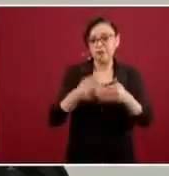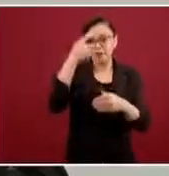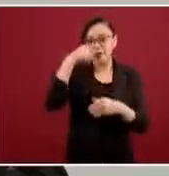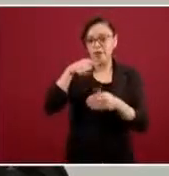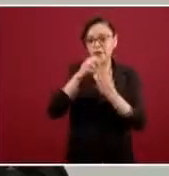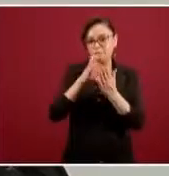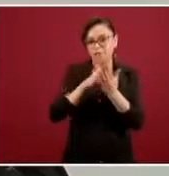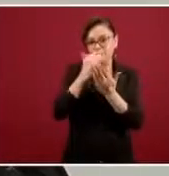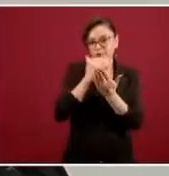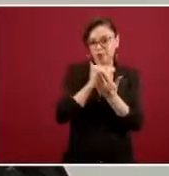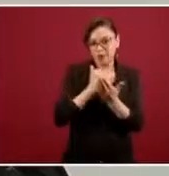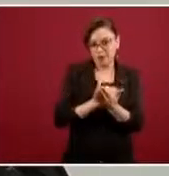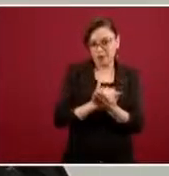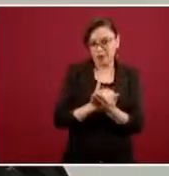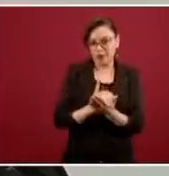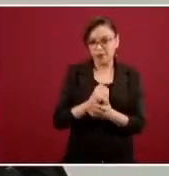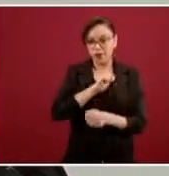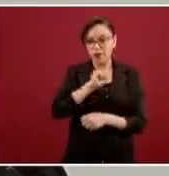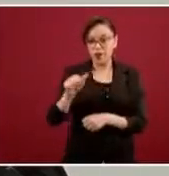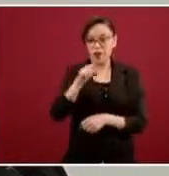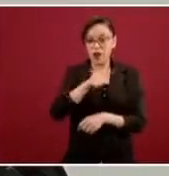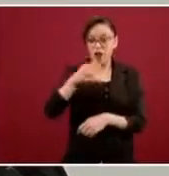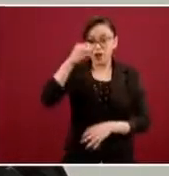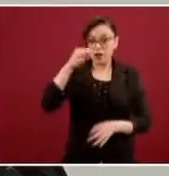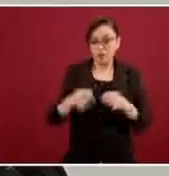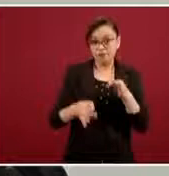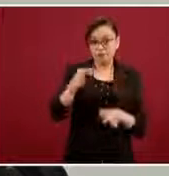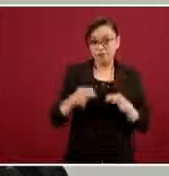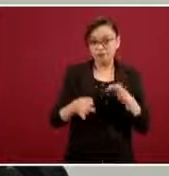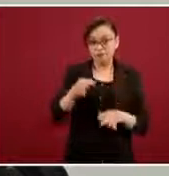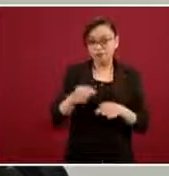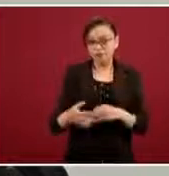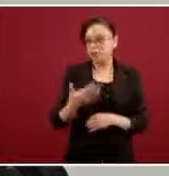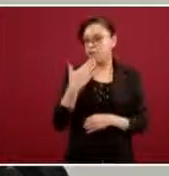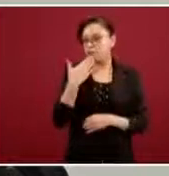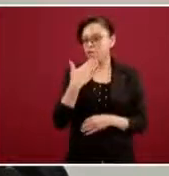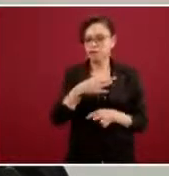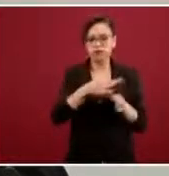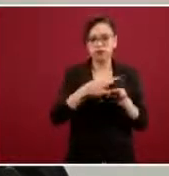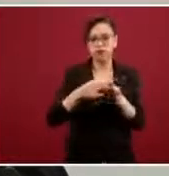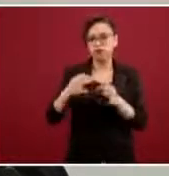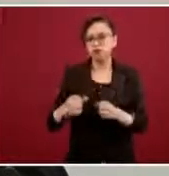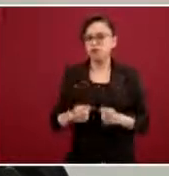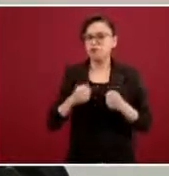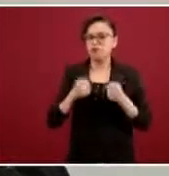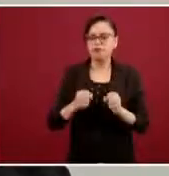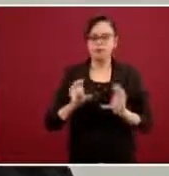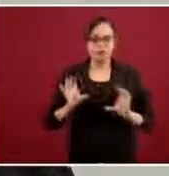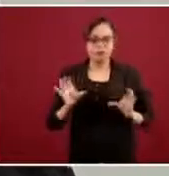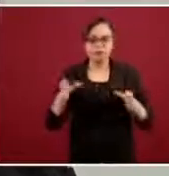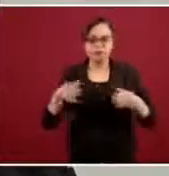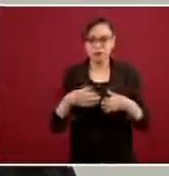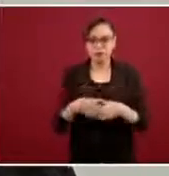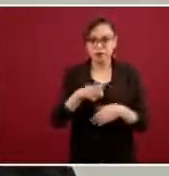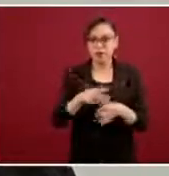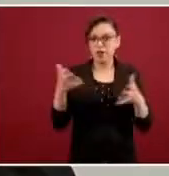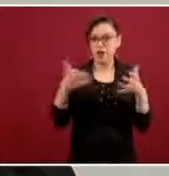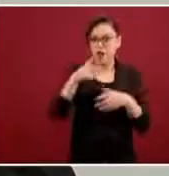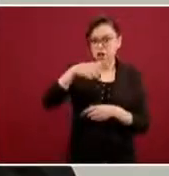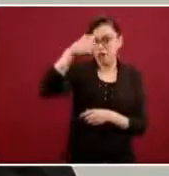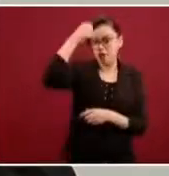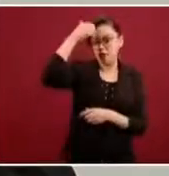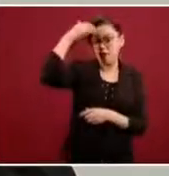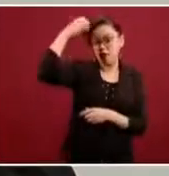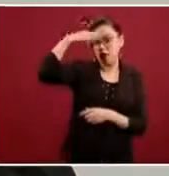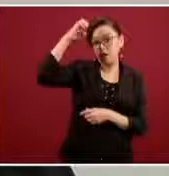está jurídicamente y bióticamente sólida. Los integrantes que formularon la guía son expertos